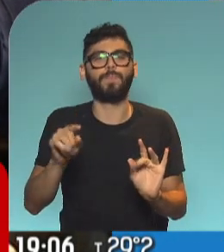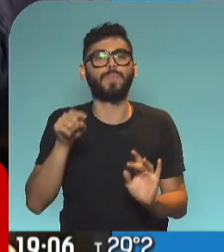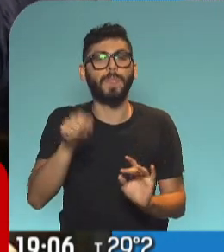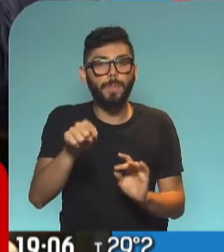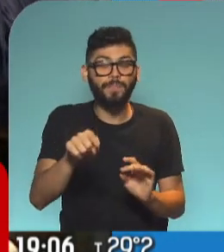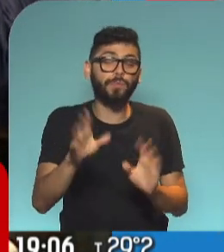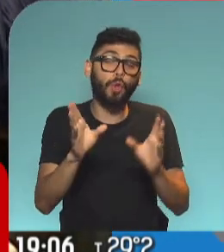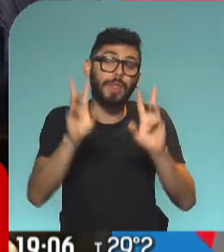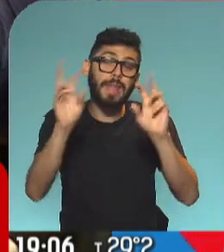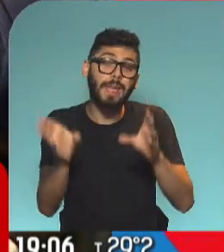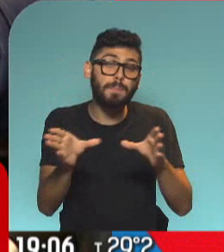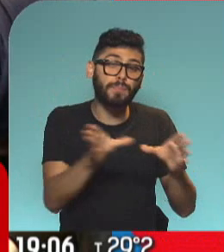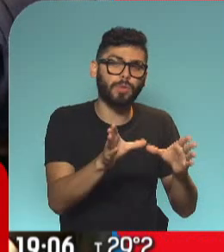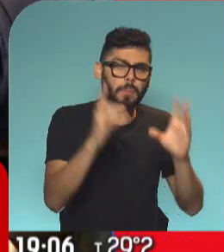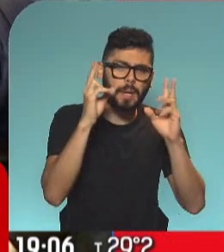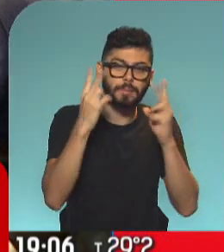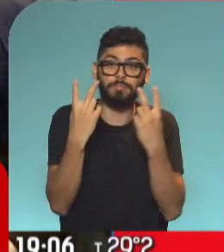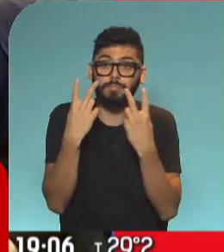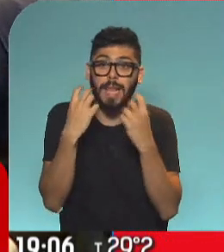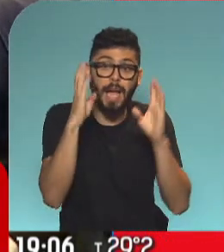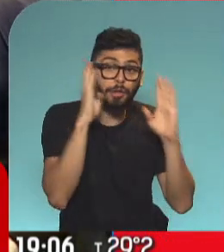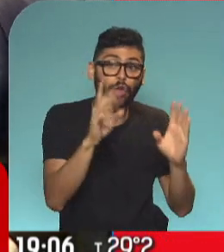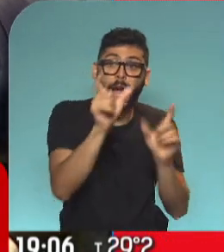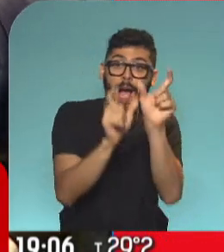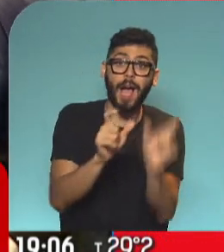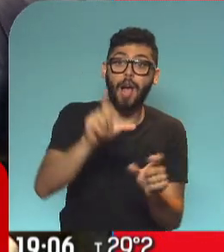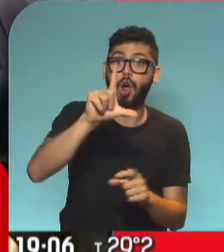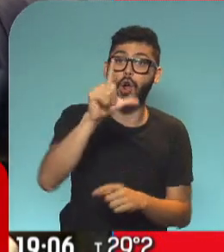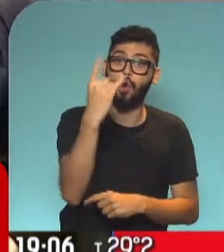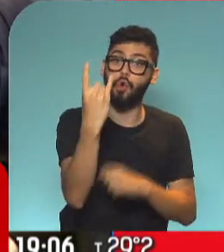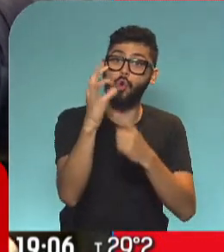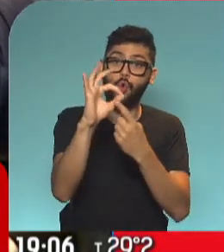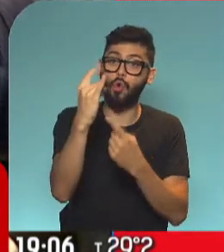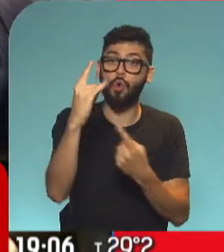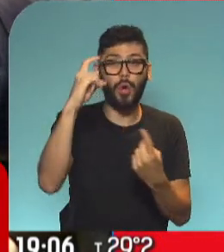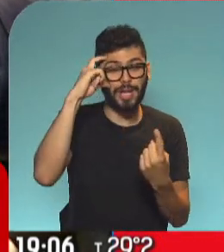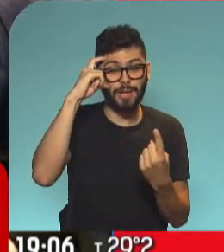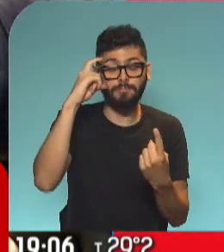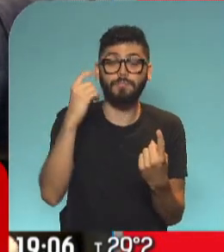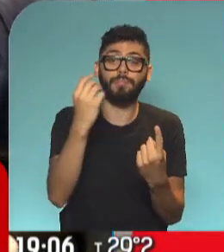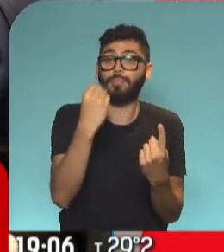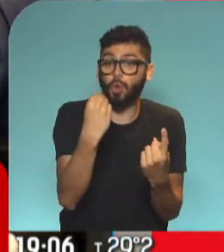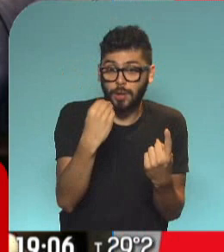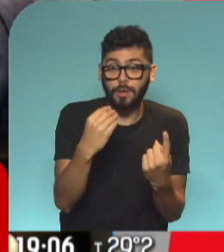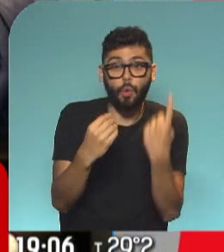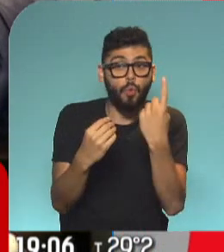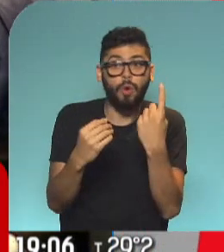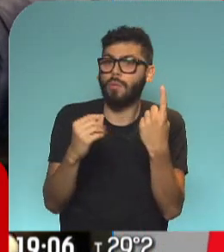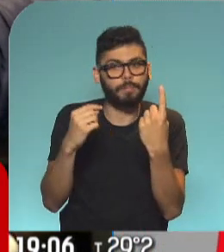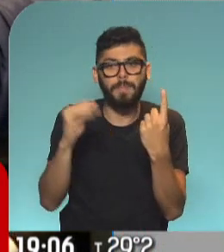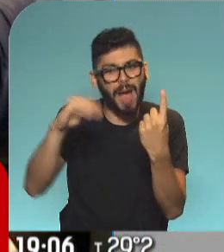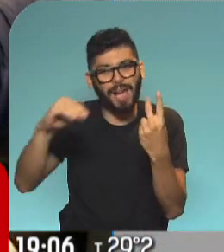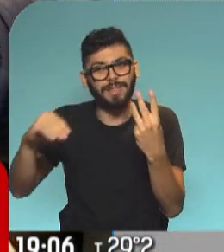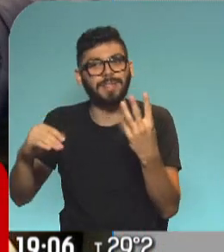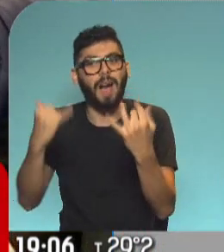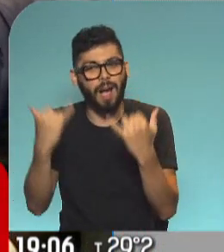de luque con la parte de la investigación que tiene que ver con lo que porque hubo más novedades respecto de la causa debido a maradona en el